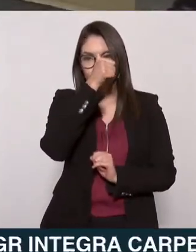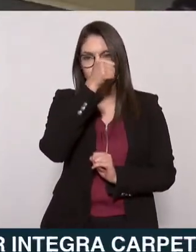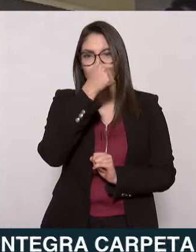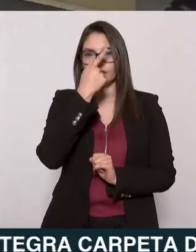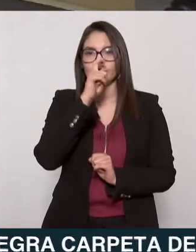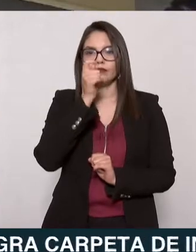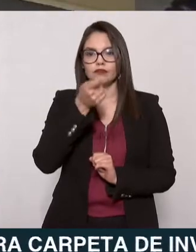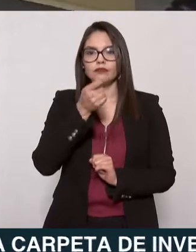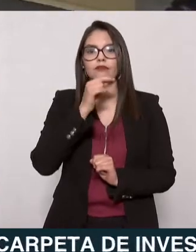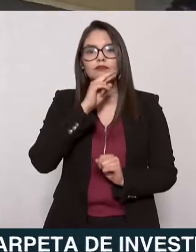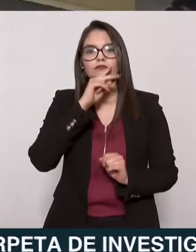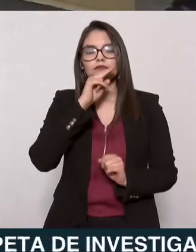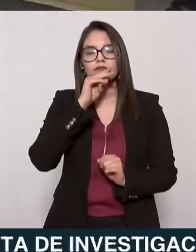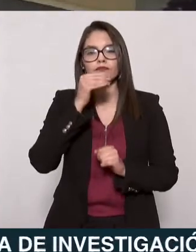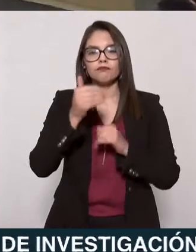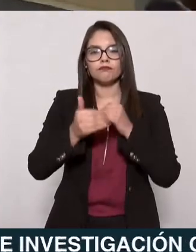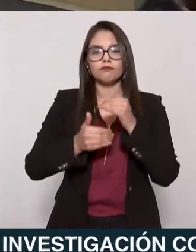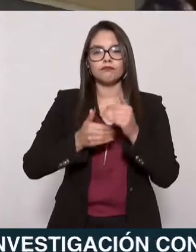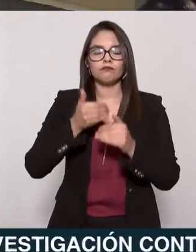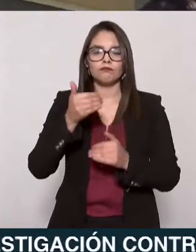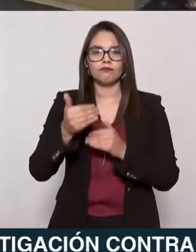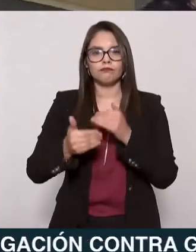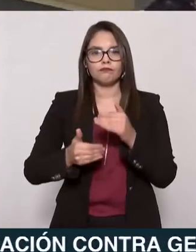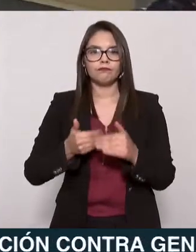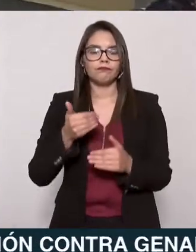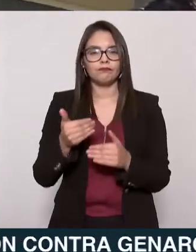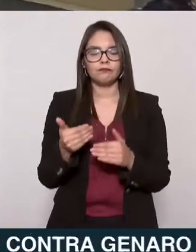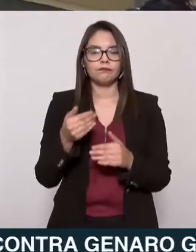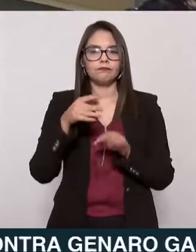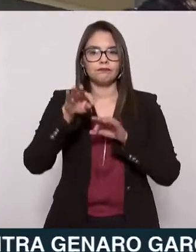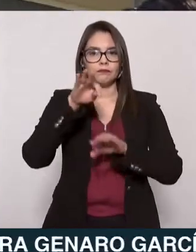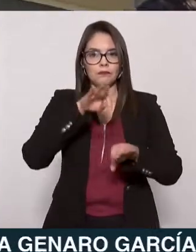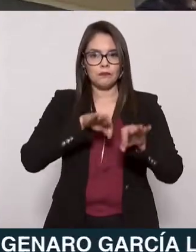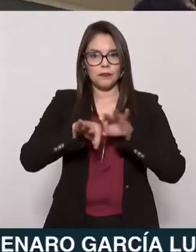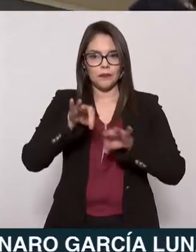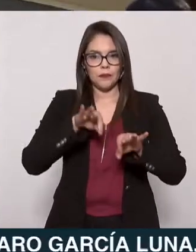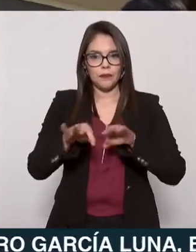para mejorar las condiciones laborales.